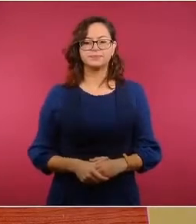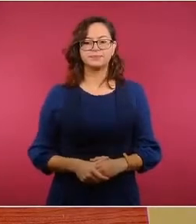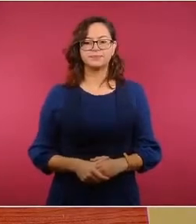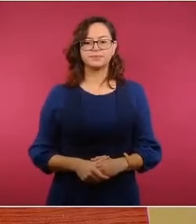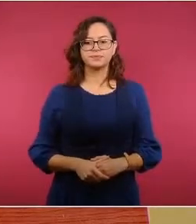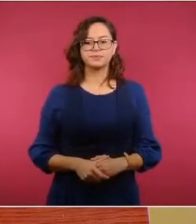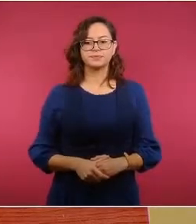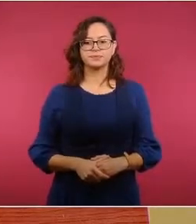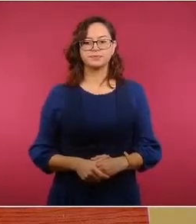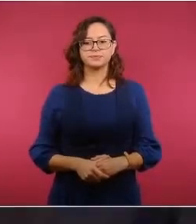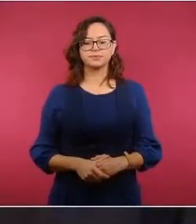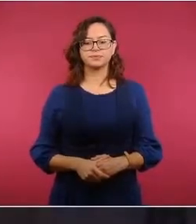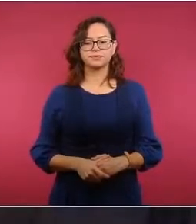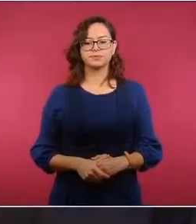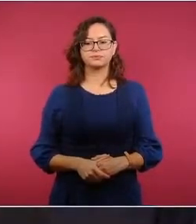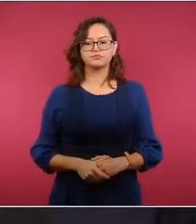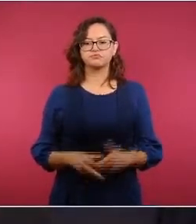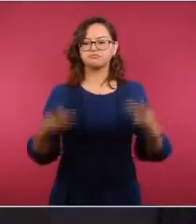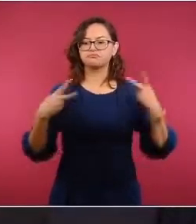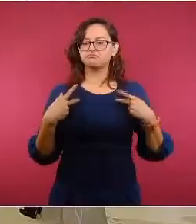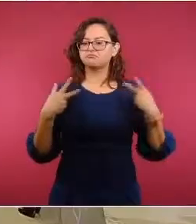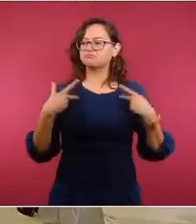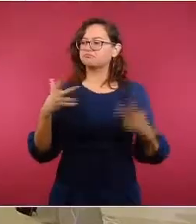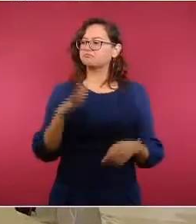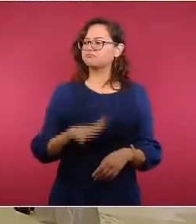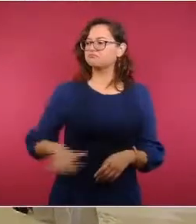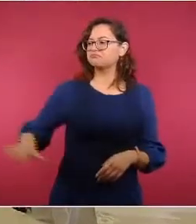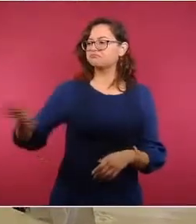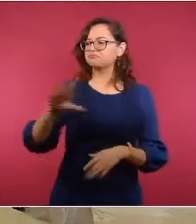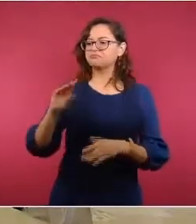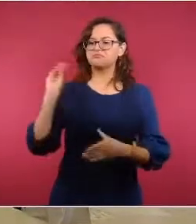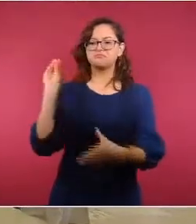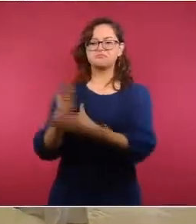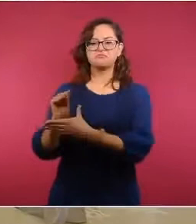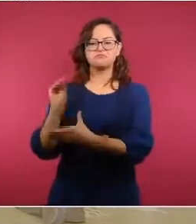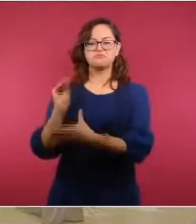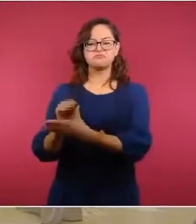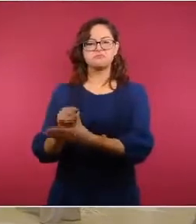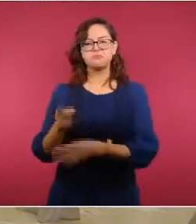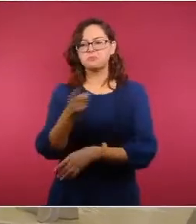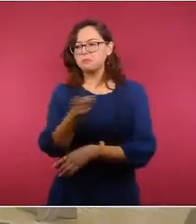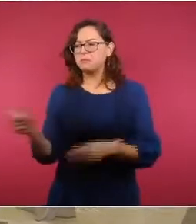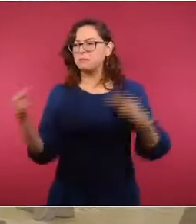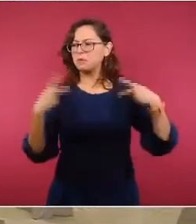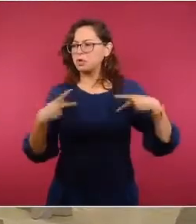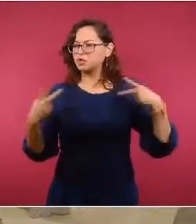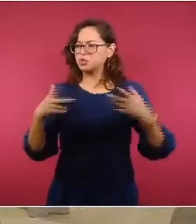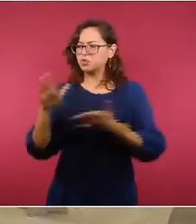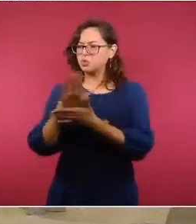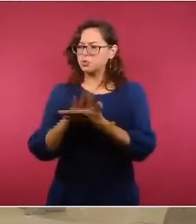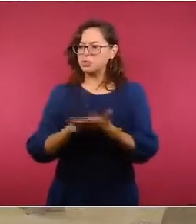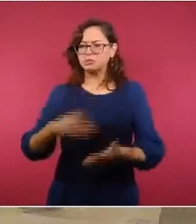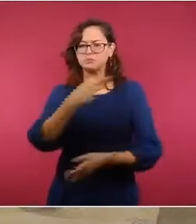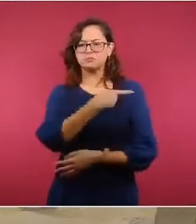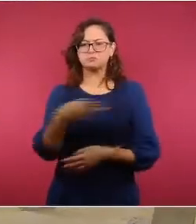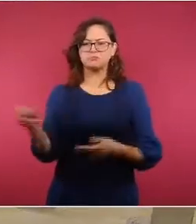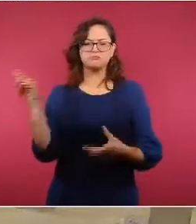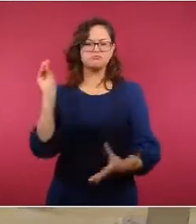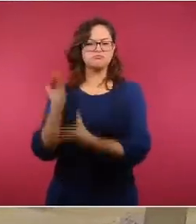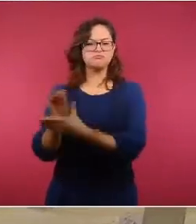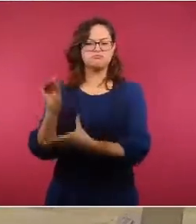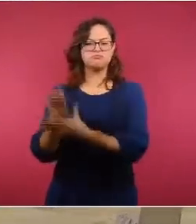Se le daba la espalda al pueblo, sobre todo a la gente humilde, a la gente pobre,